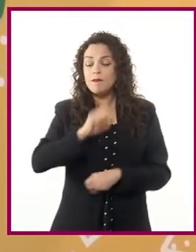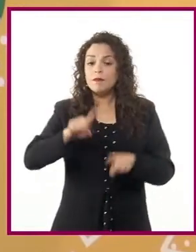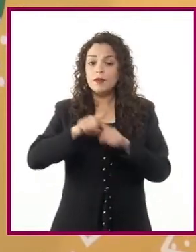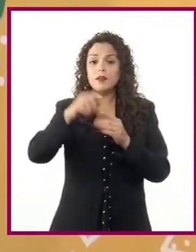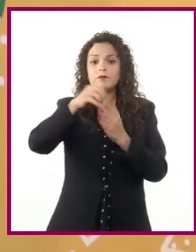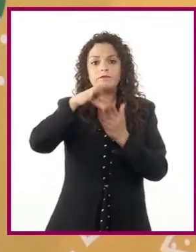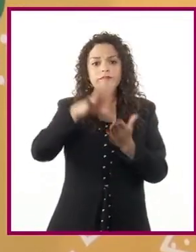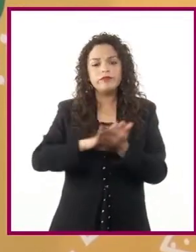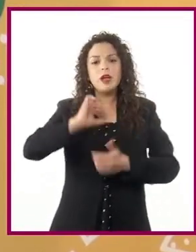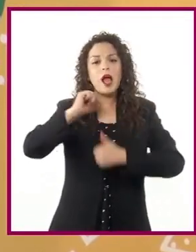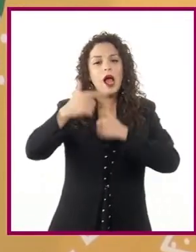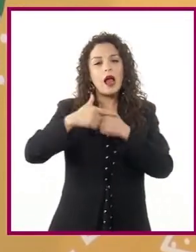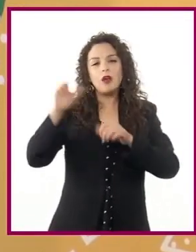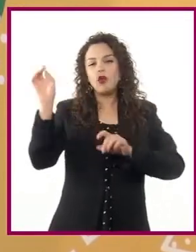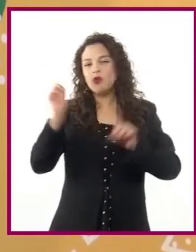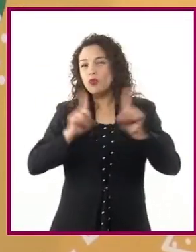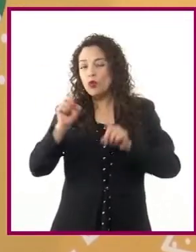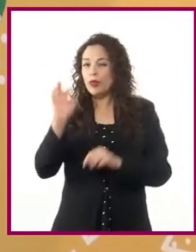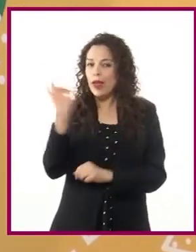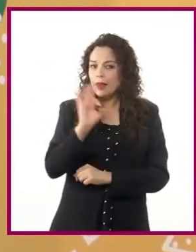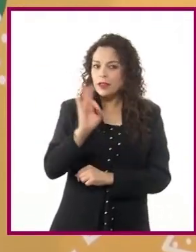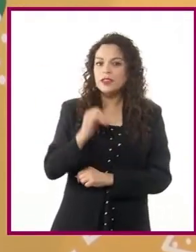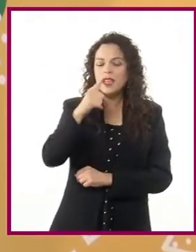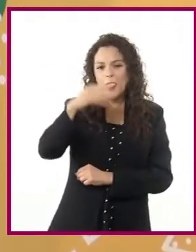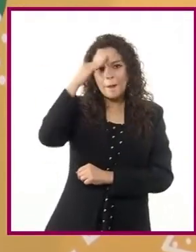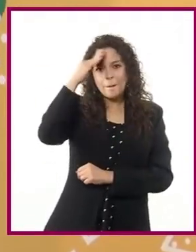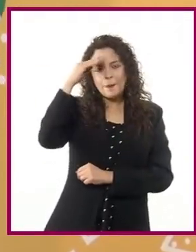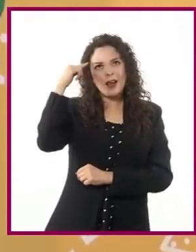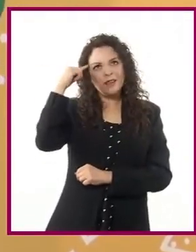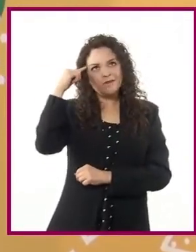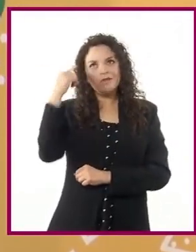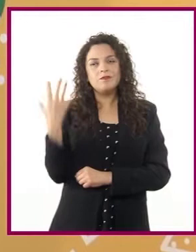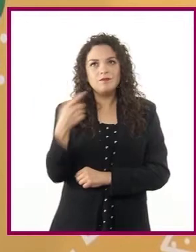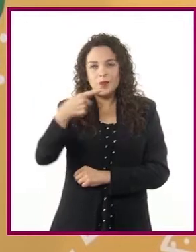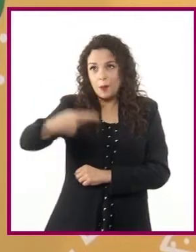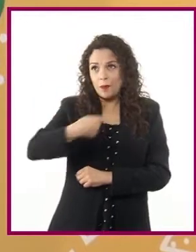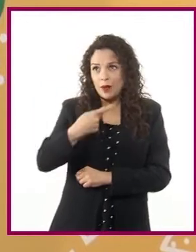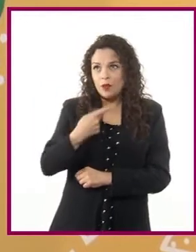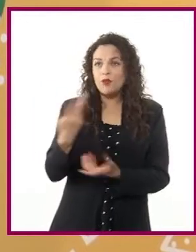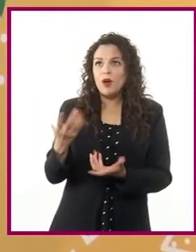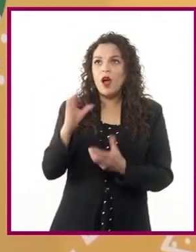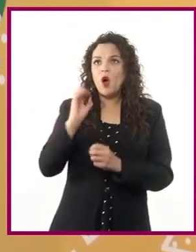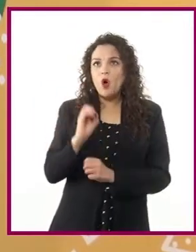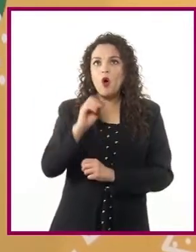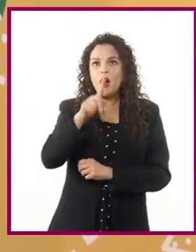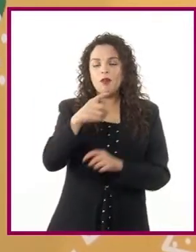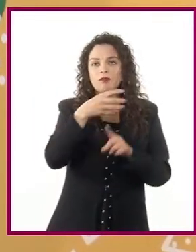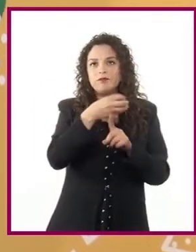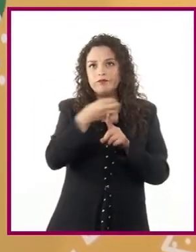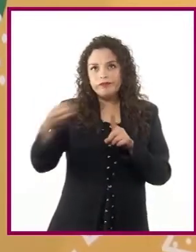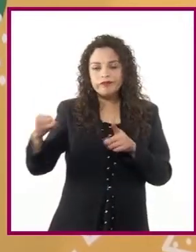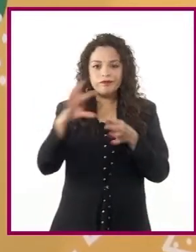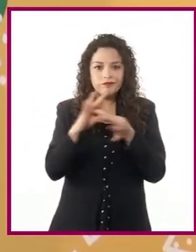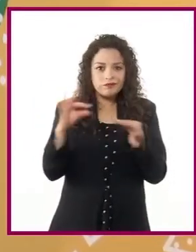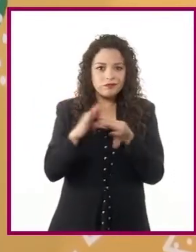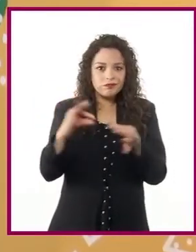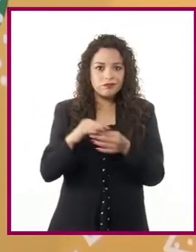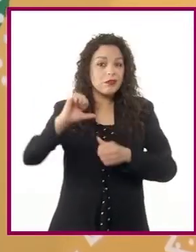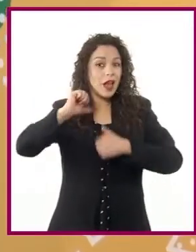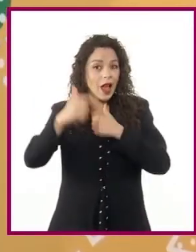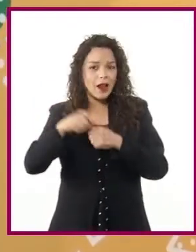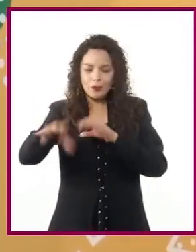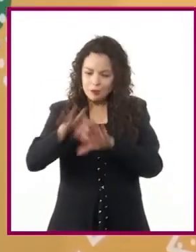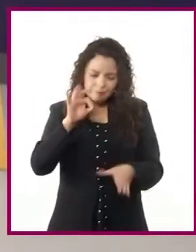las dudas que surjan y también reflexionar sobre lo que se pregunta o se expone a lo largo de la sesión. Es tiempo